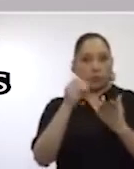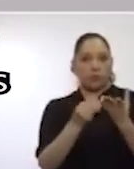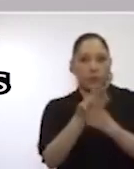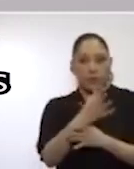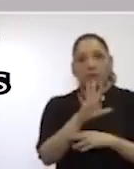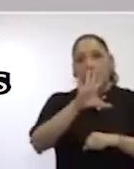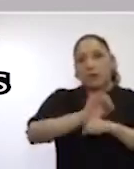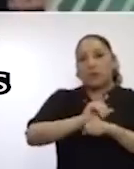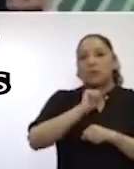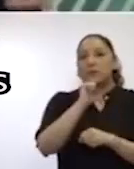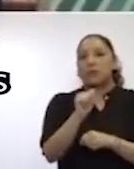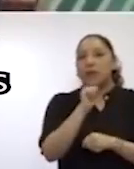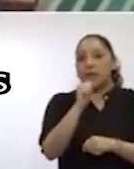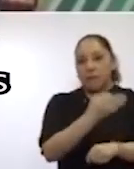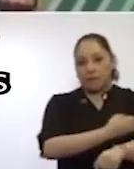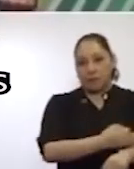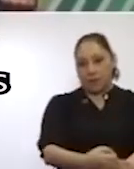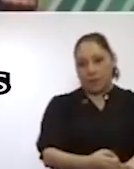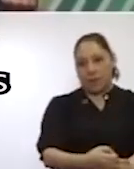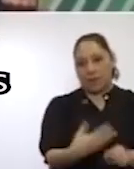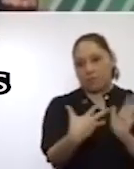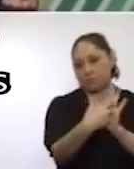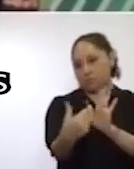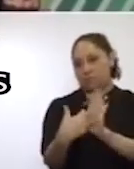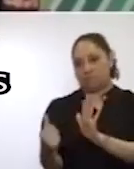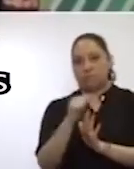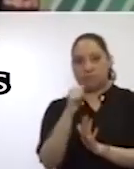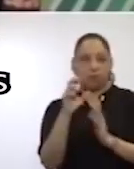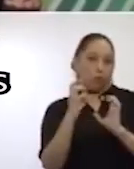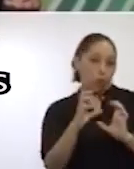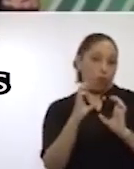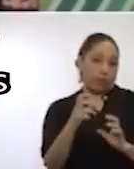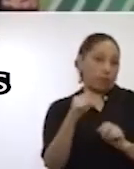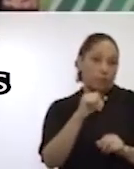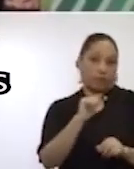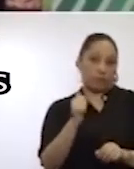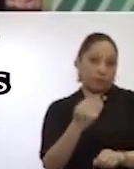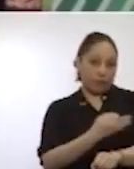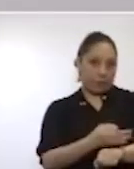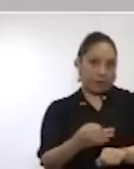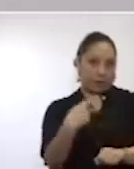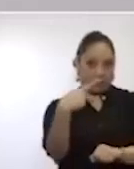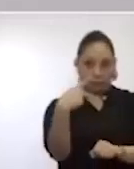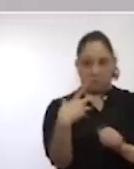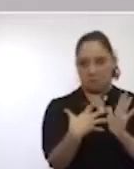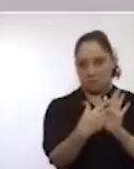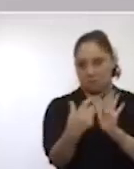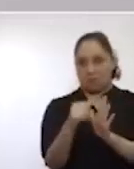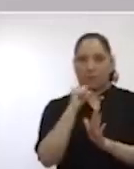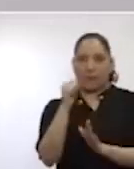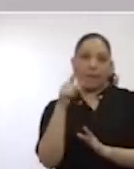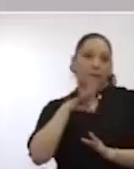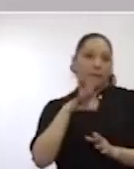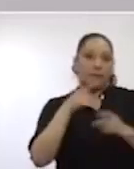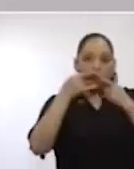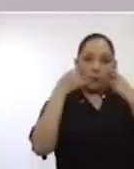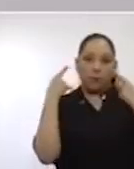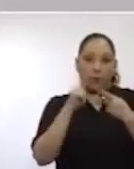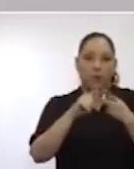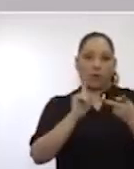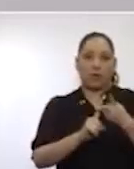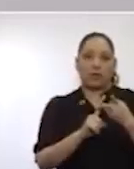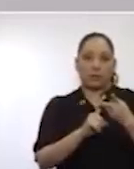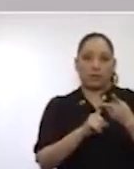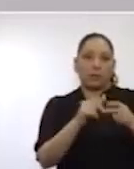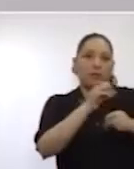el coronavirus a aquellas personas que reportaron vía SMS tener síntomas de coronavirus COVID-19 y que